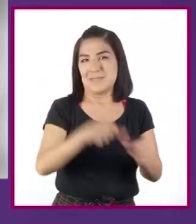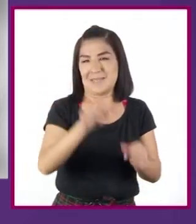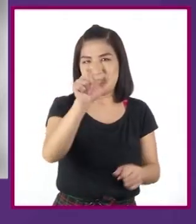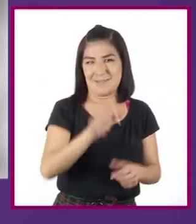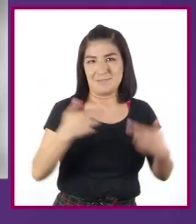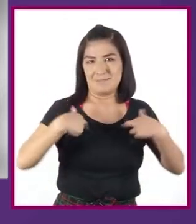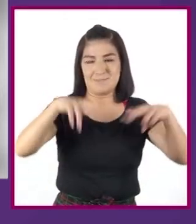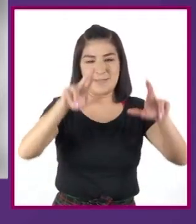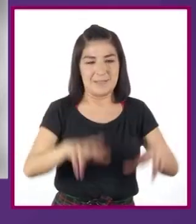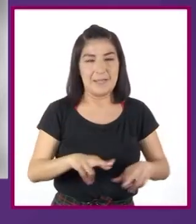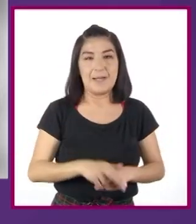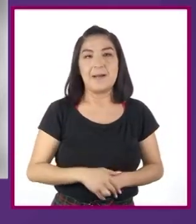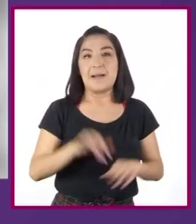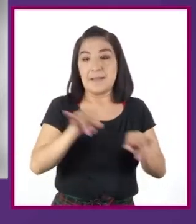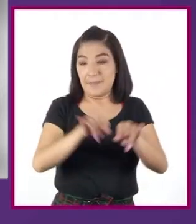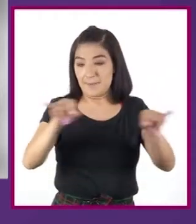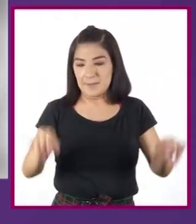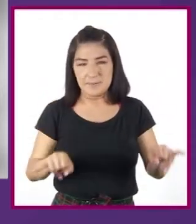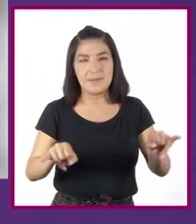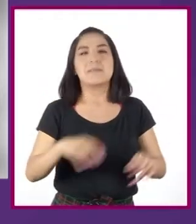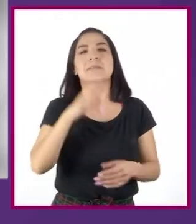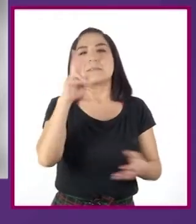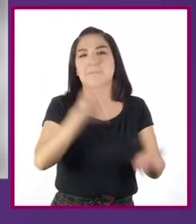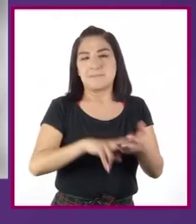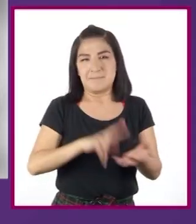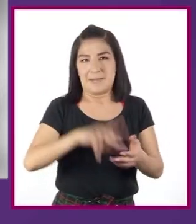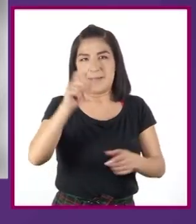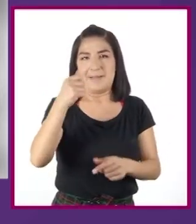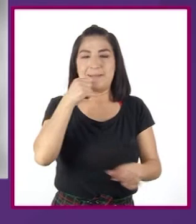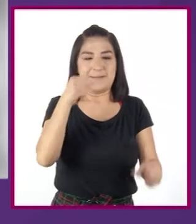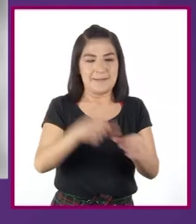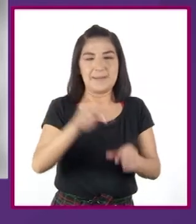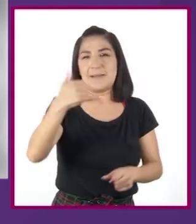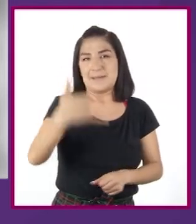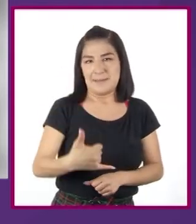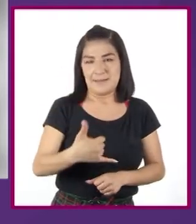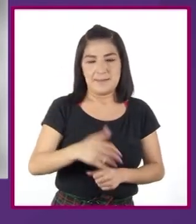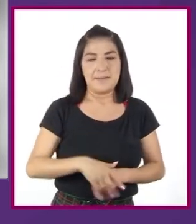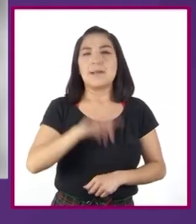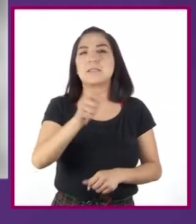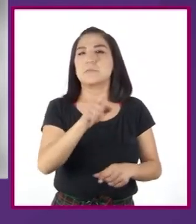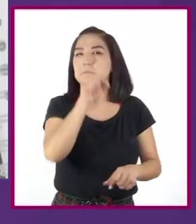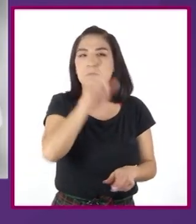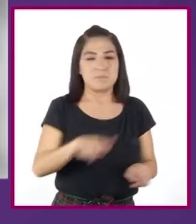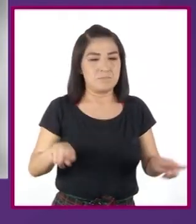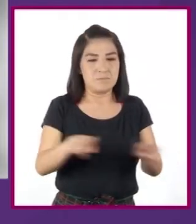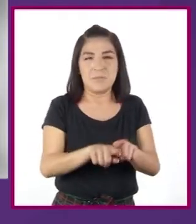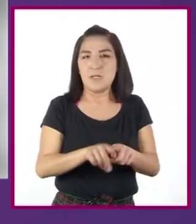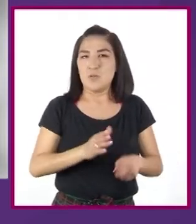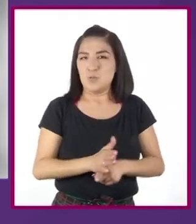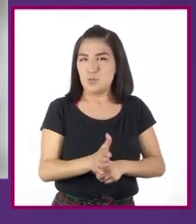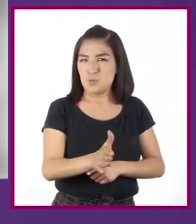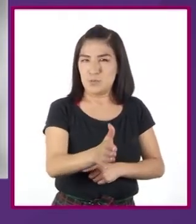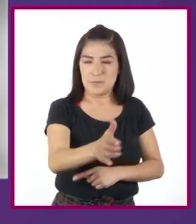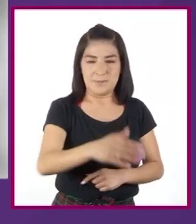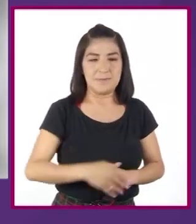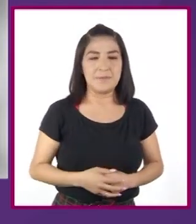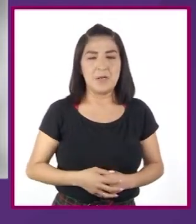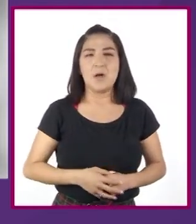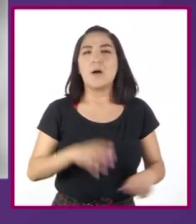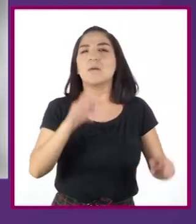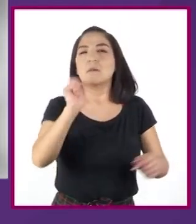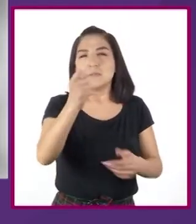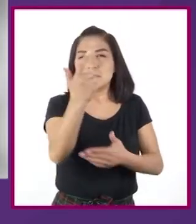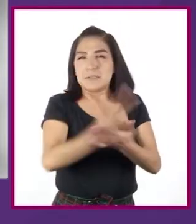la distancia a la variable y, puesto que ésta proviene de una constante. Calculemos la razón